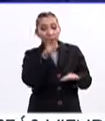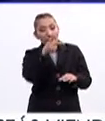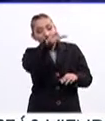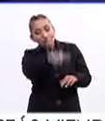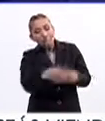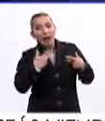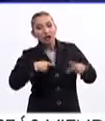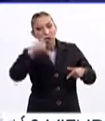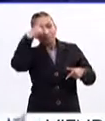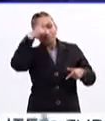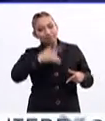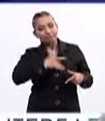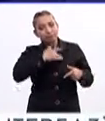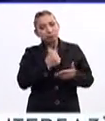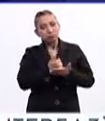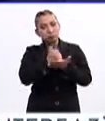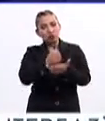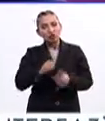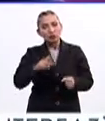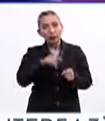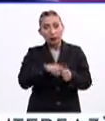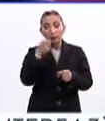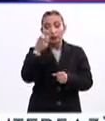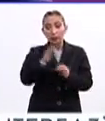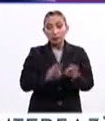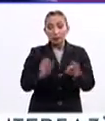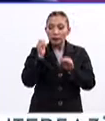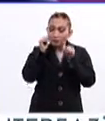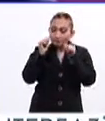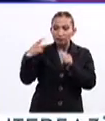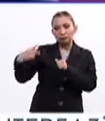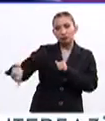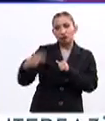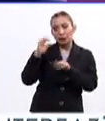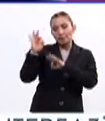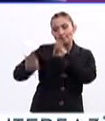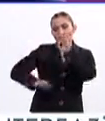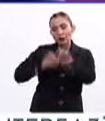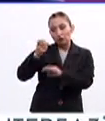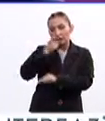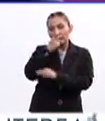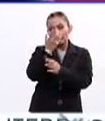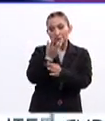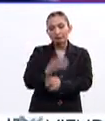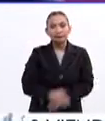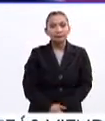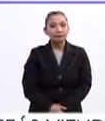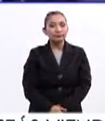ciudadanos con conciencia social. Por eso es importante escucharlos y atenderlos. Esto fue lo que dijo.